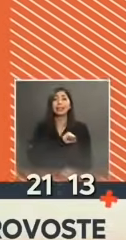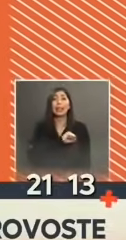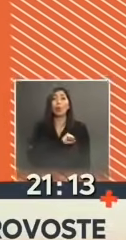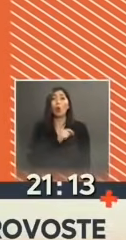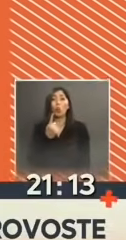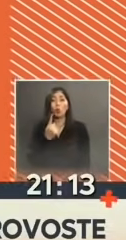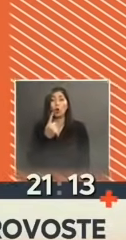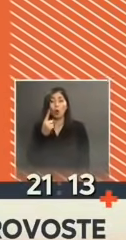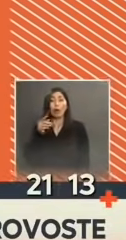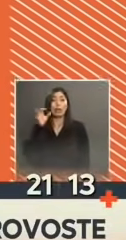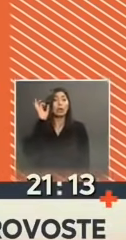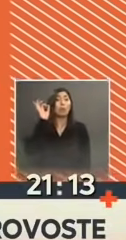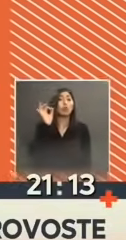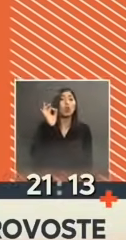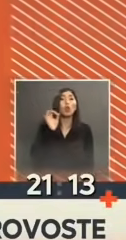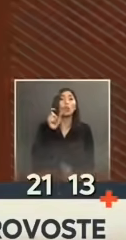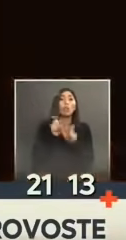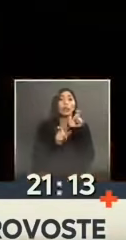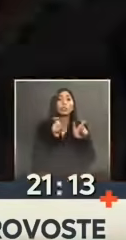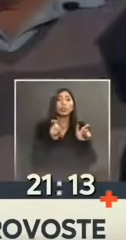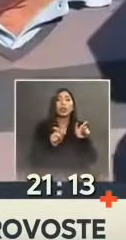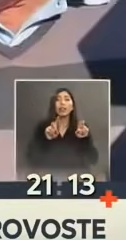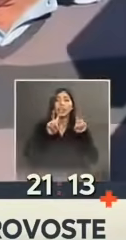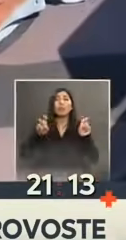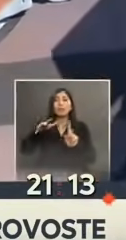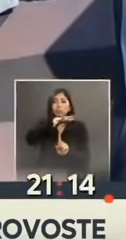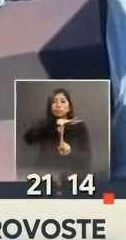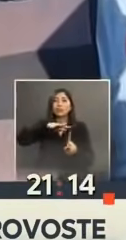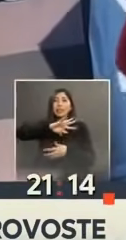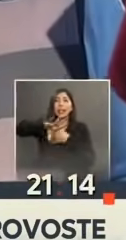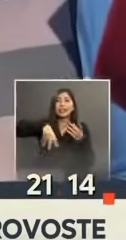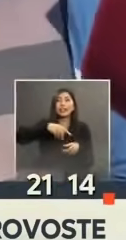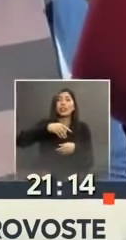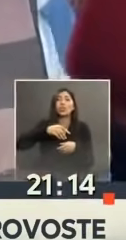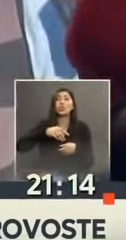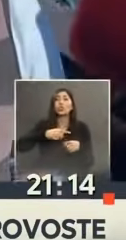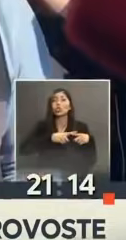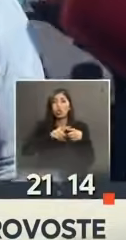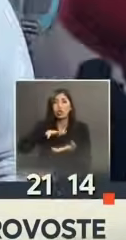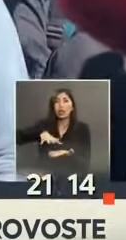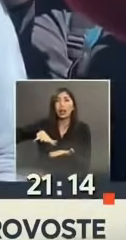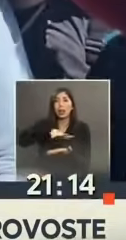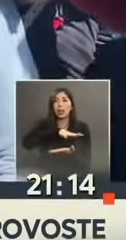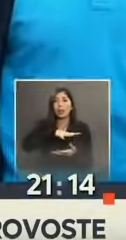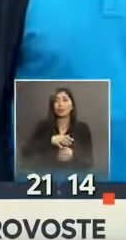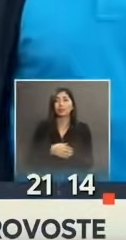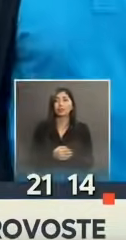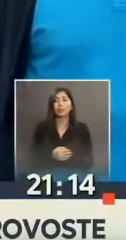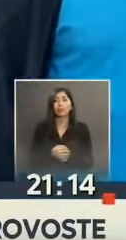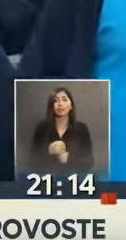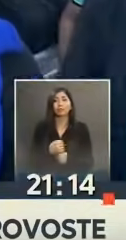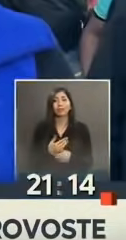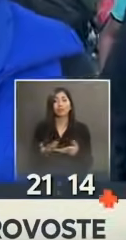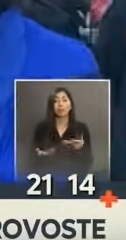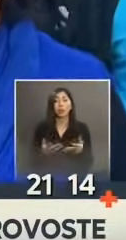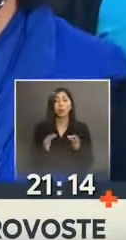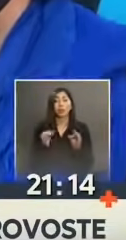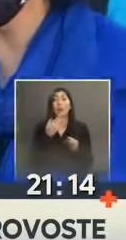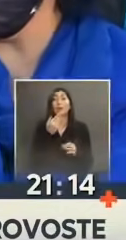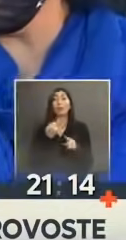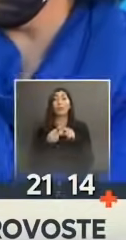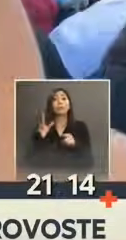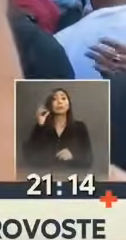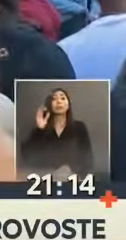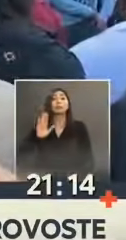con detenidos en el contexto del estallido social. Mejor es no recorrer la feria. Yo creo que es mejor ya. Y la candidata de la